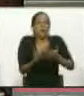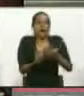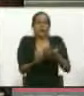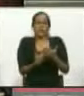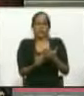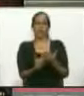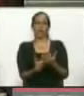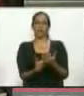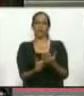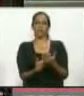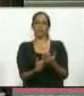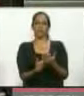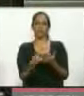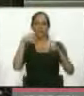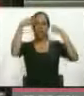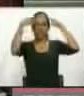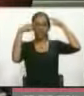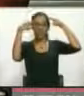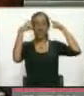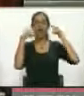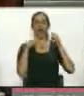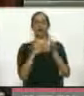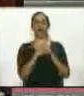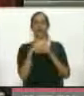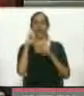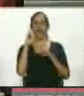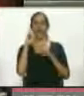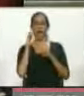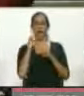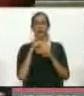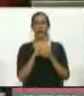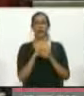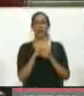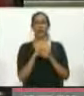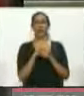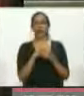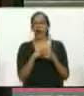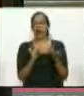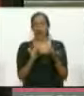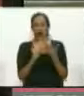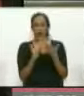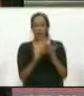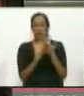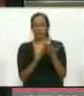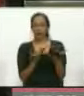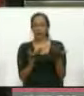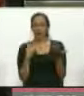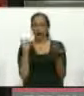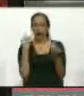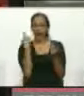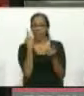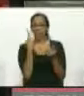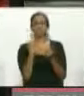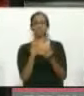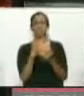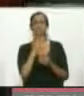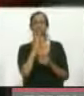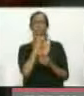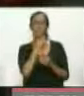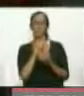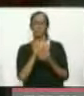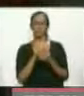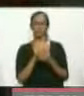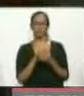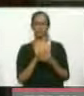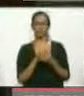época hugo chávez evo morales néstor kirchner están planteando de hecho hasta una a una se llama que